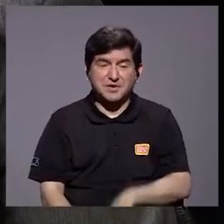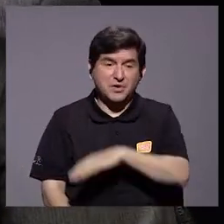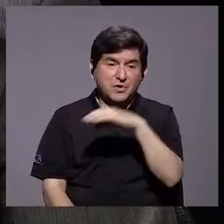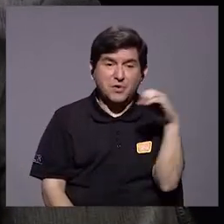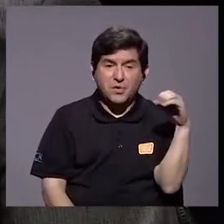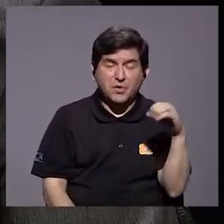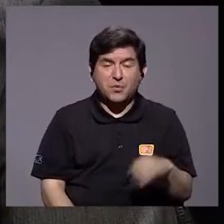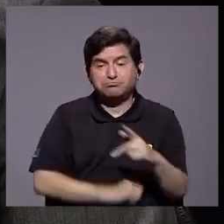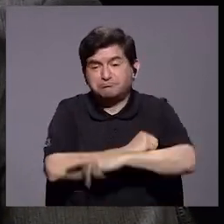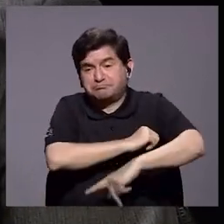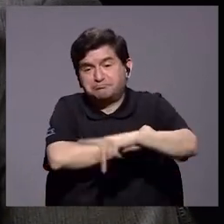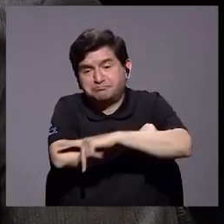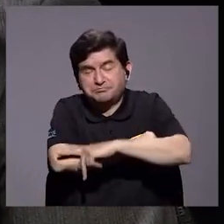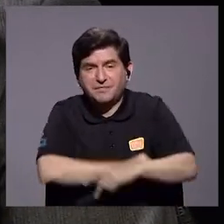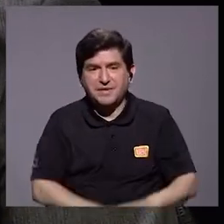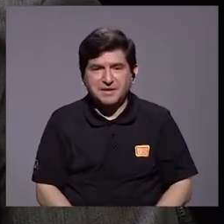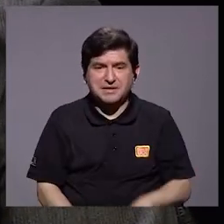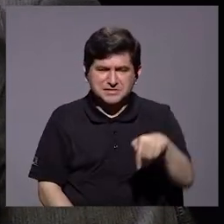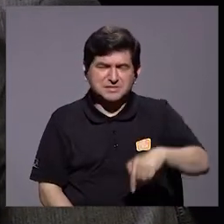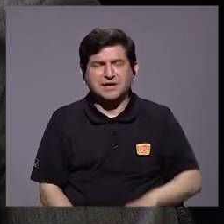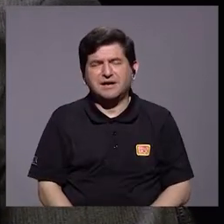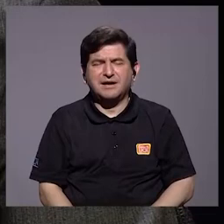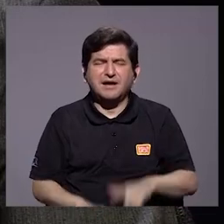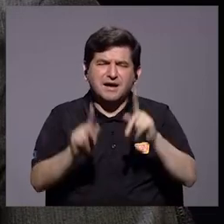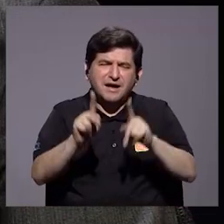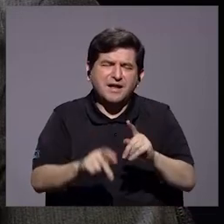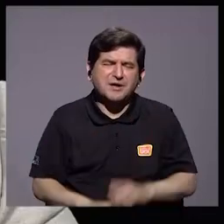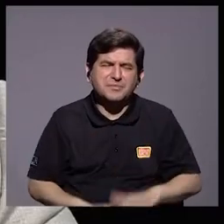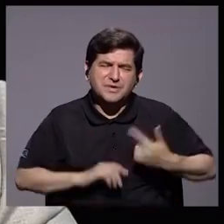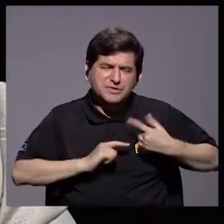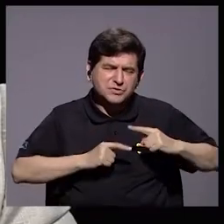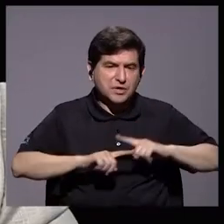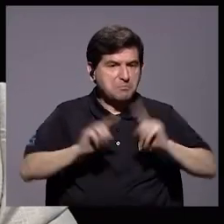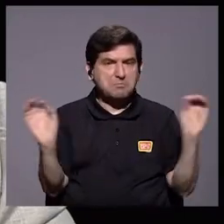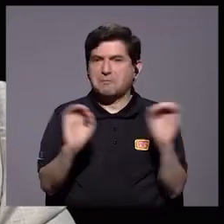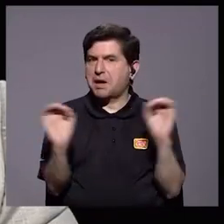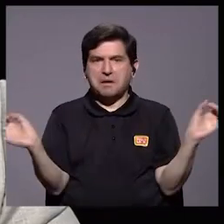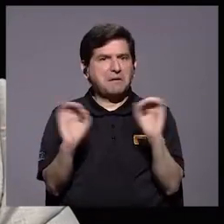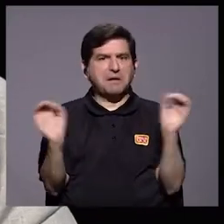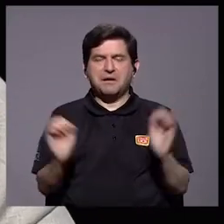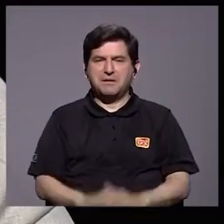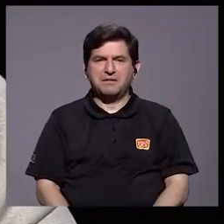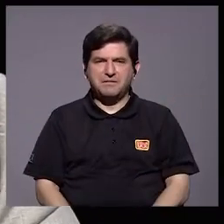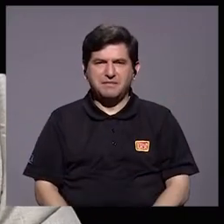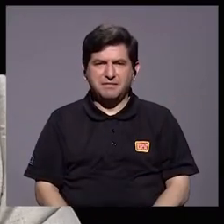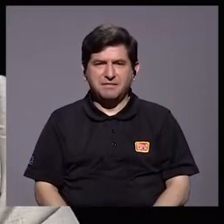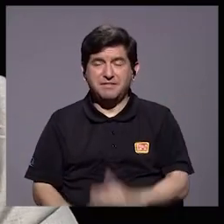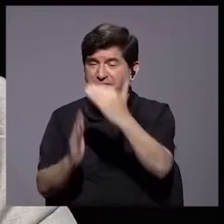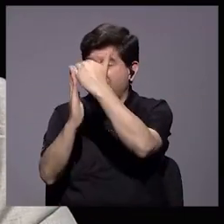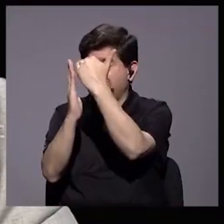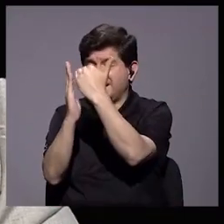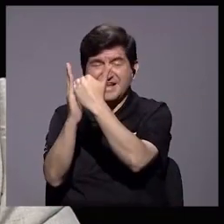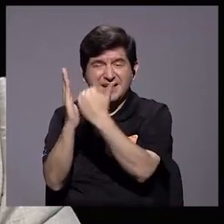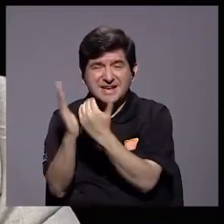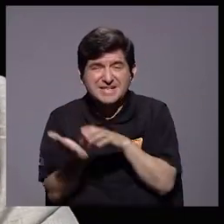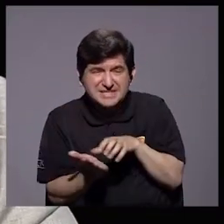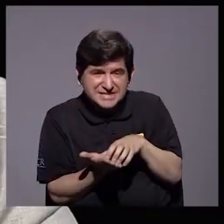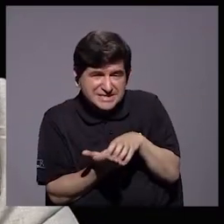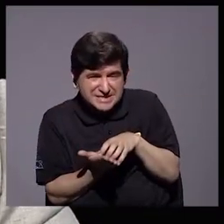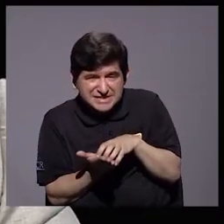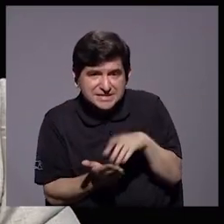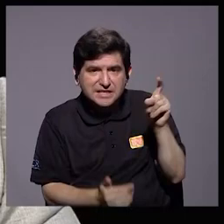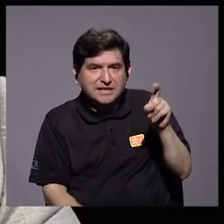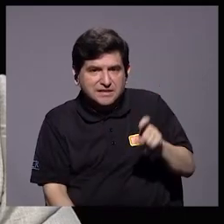país el futbolístico hubiera llorado a este señor y no fue así me quedo con una lista de cuestionamientos que merece la pena